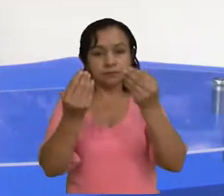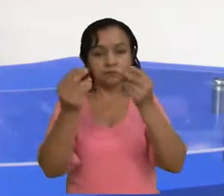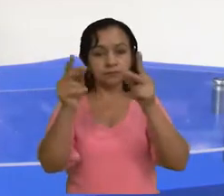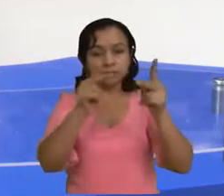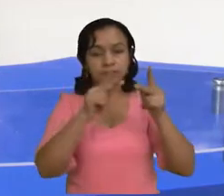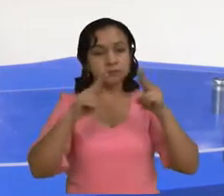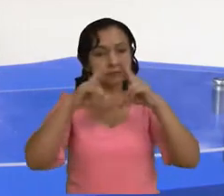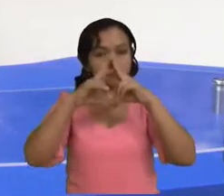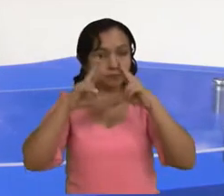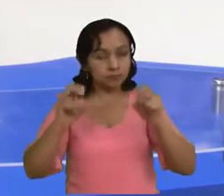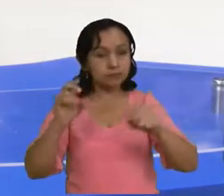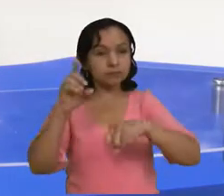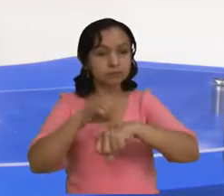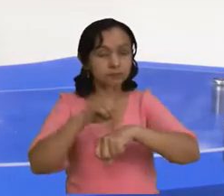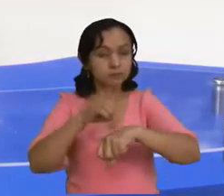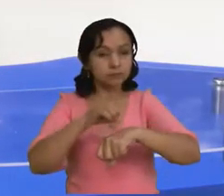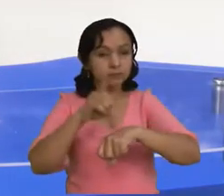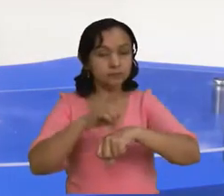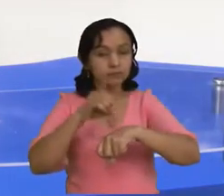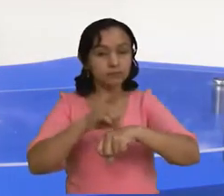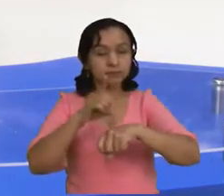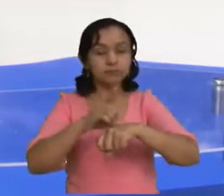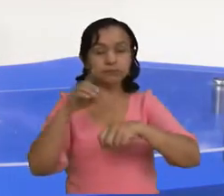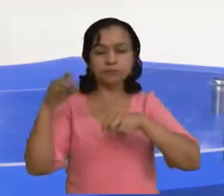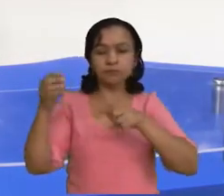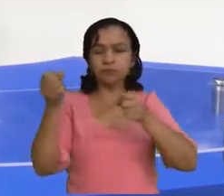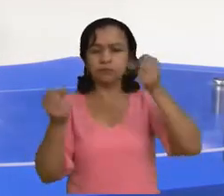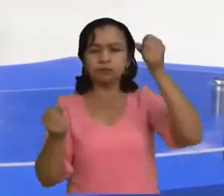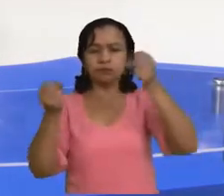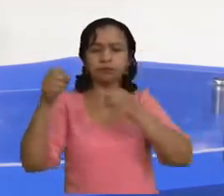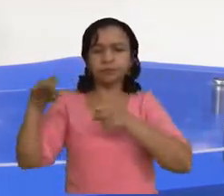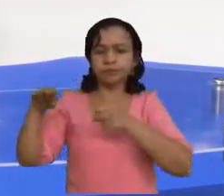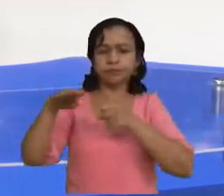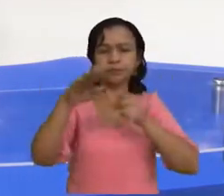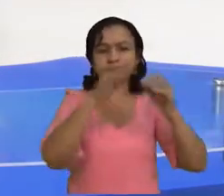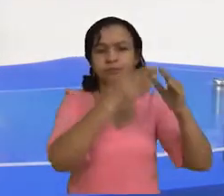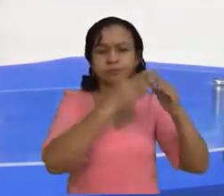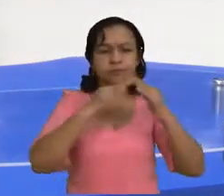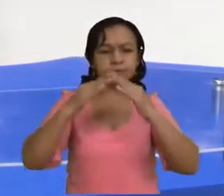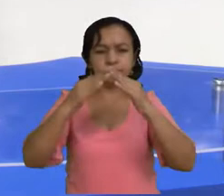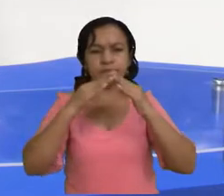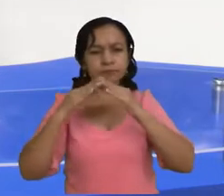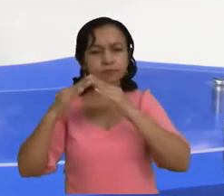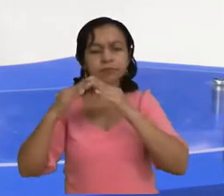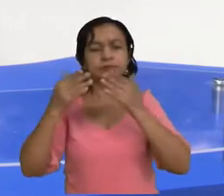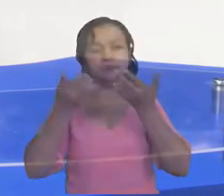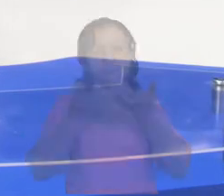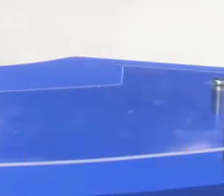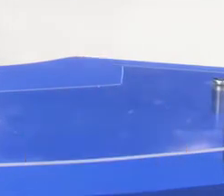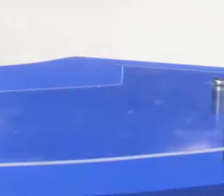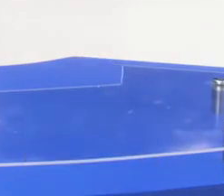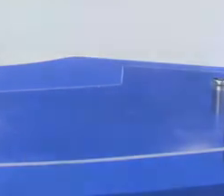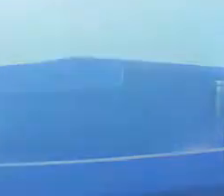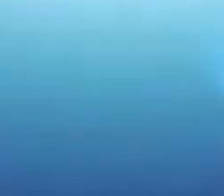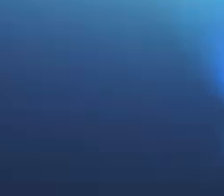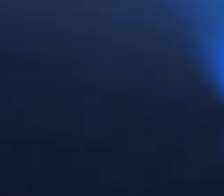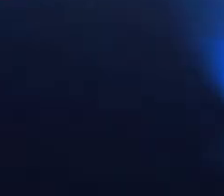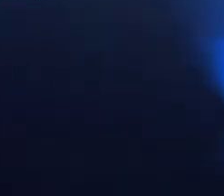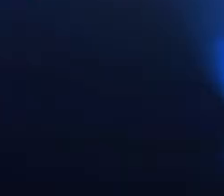las atenciones médicas a través de las clínicas móviles que se trasladan de barrio en barrio. Veamos este reporte.